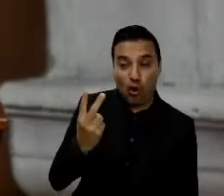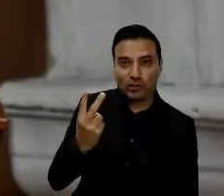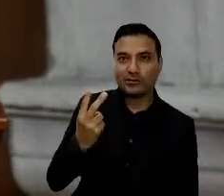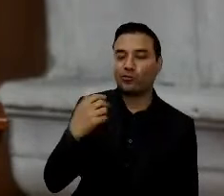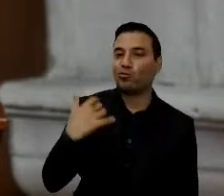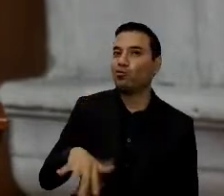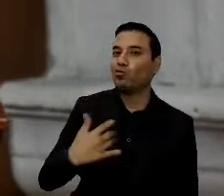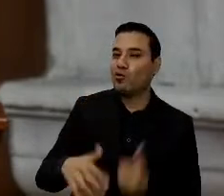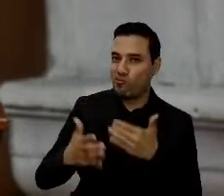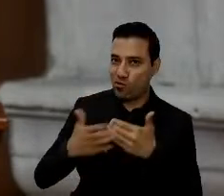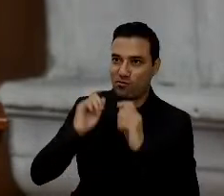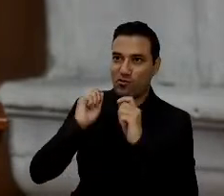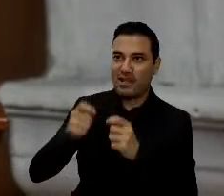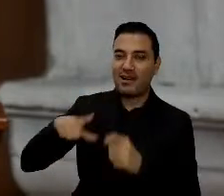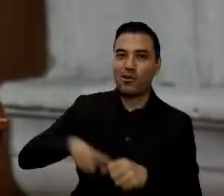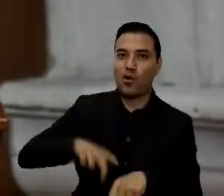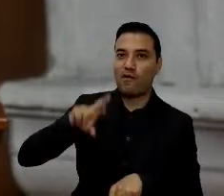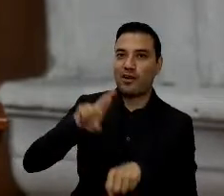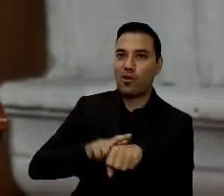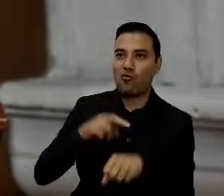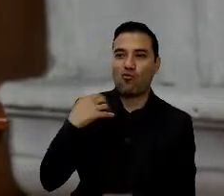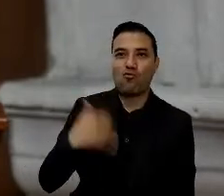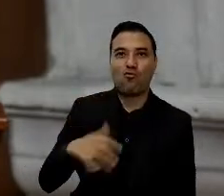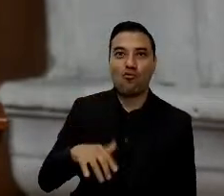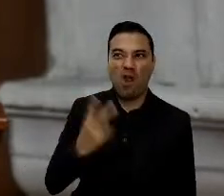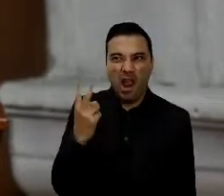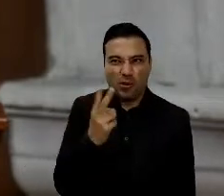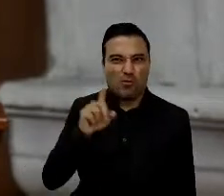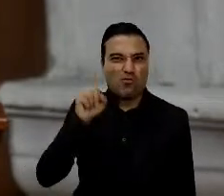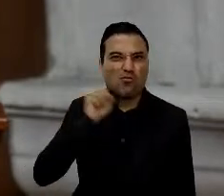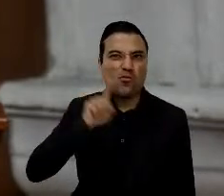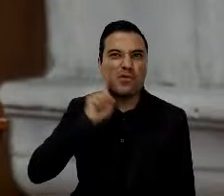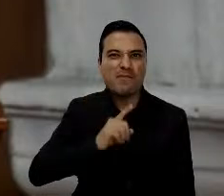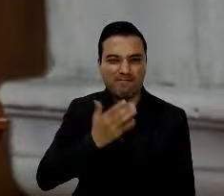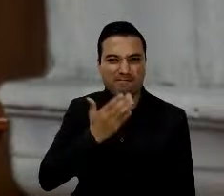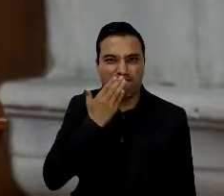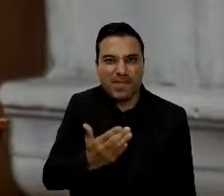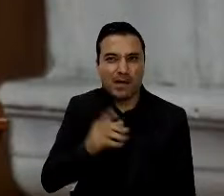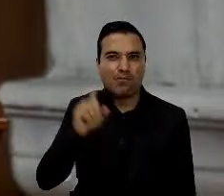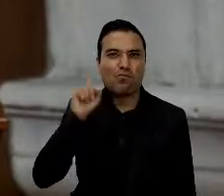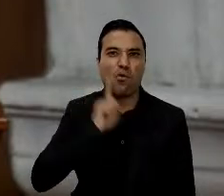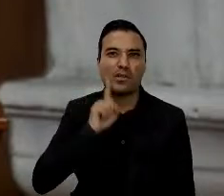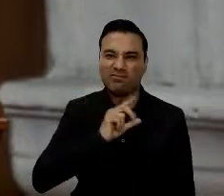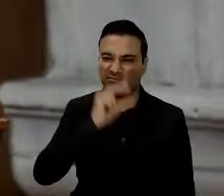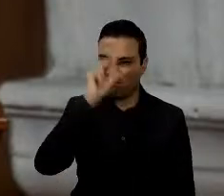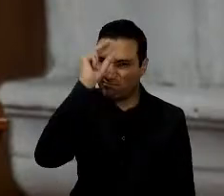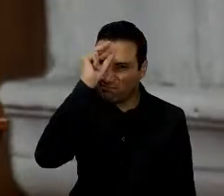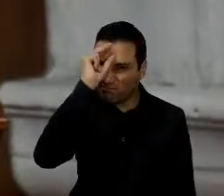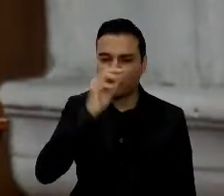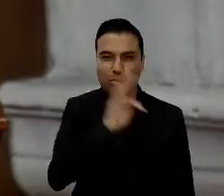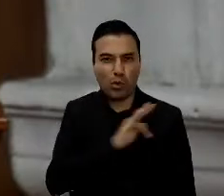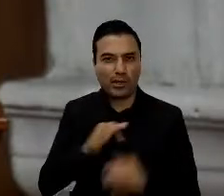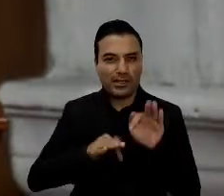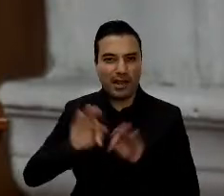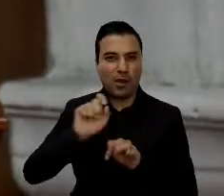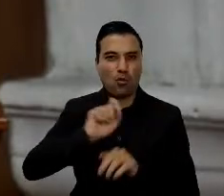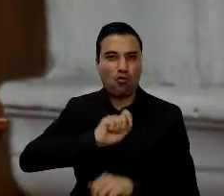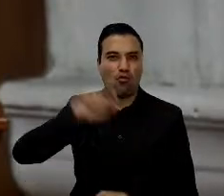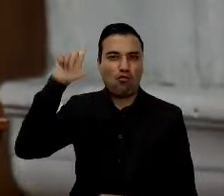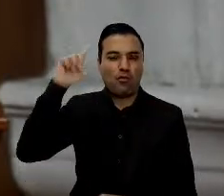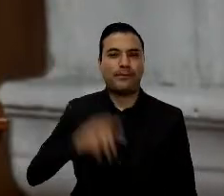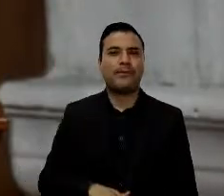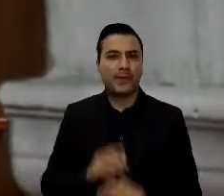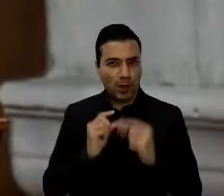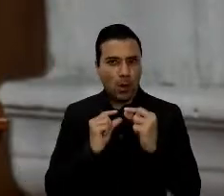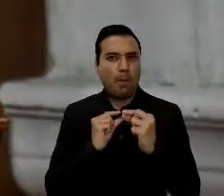rompen el paradigma yacen visible nuestras capacidades en el plano profesional si bien se avanza